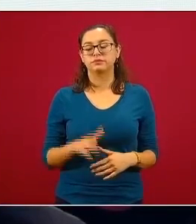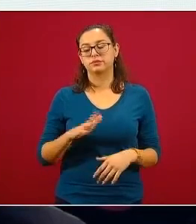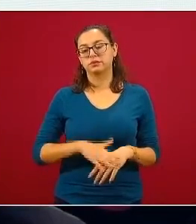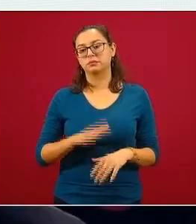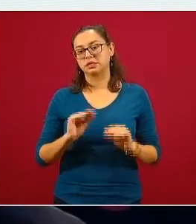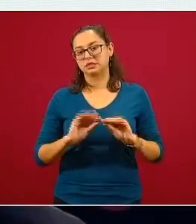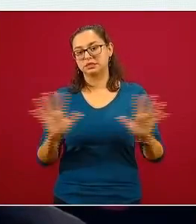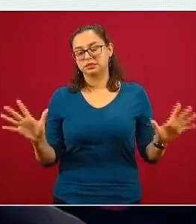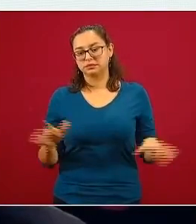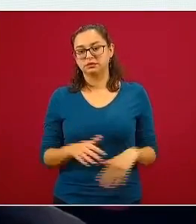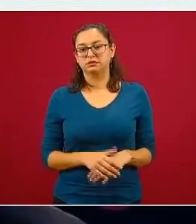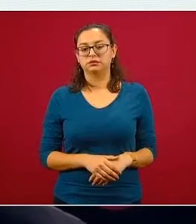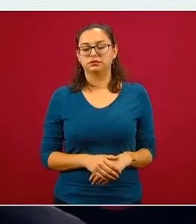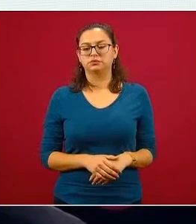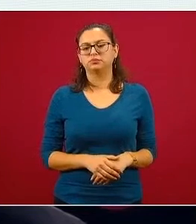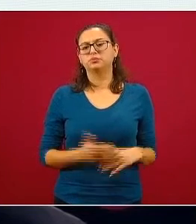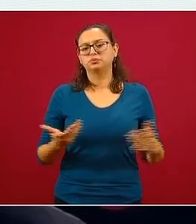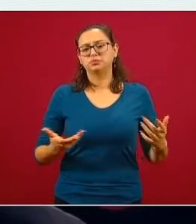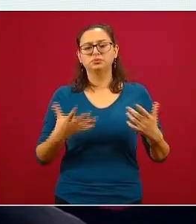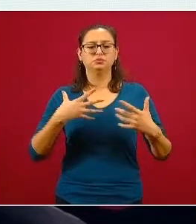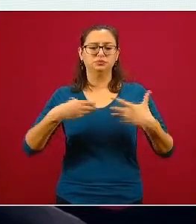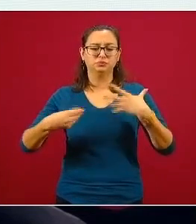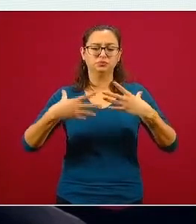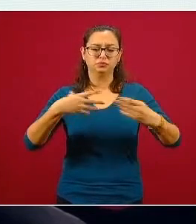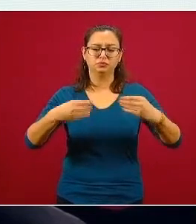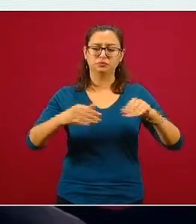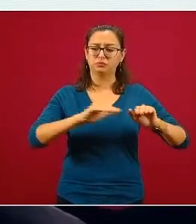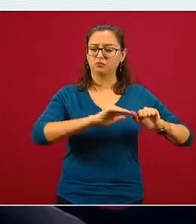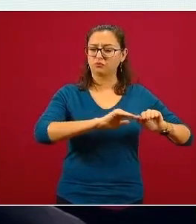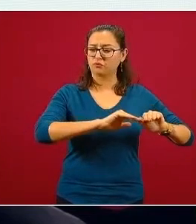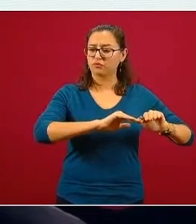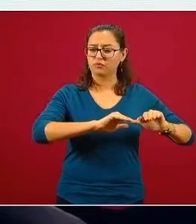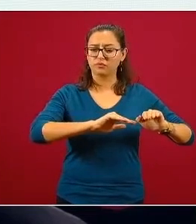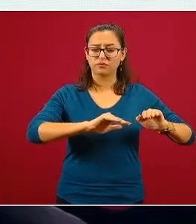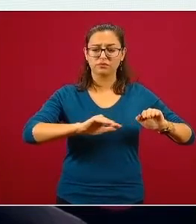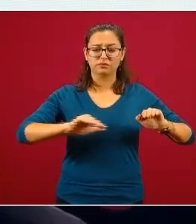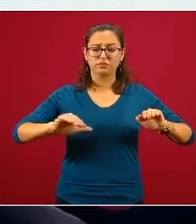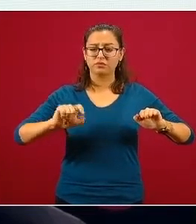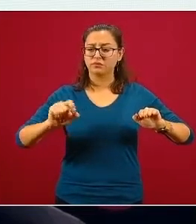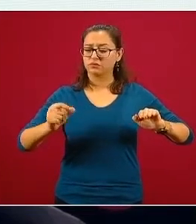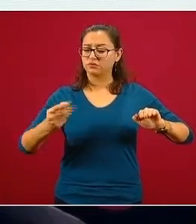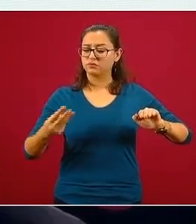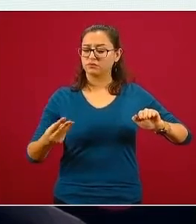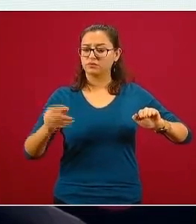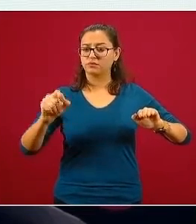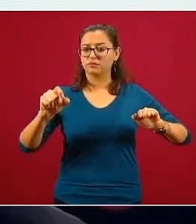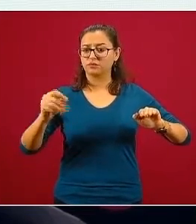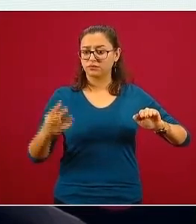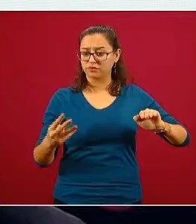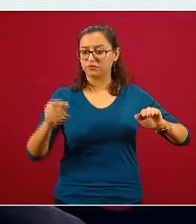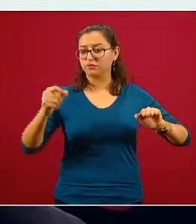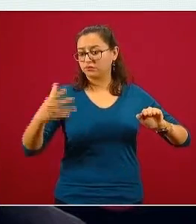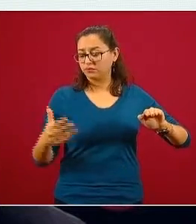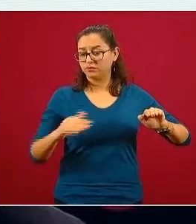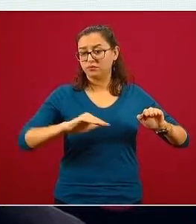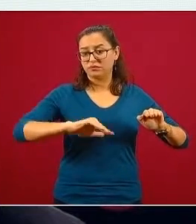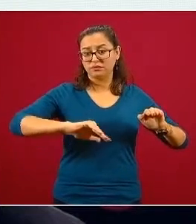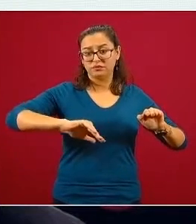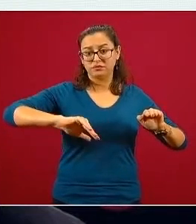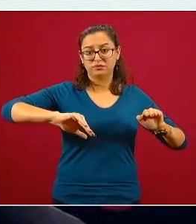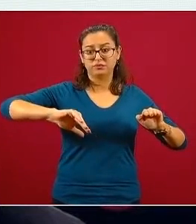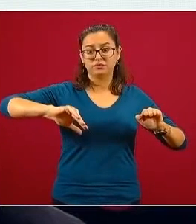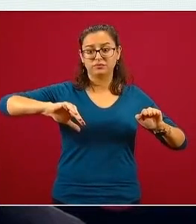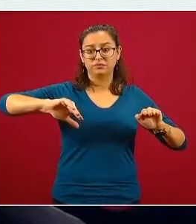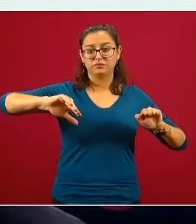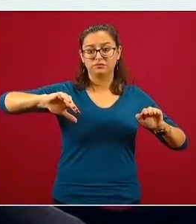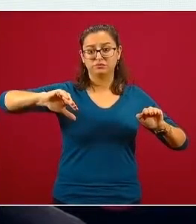más claro, una epidemia, digamos, bastante horizontal, basal hasta la semana 23 y luego viene esta aceleración importante a partir de la